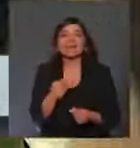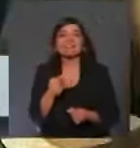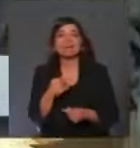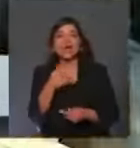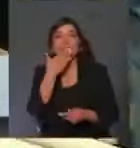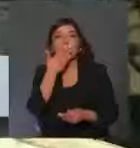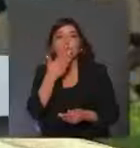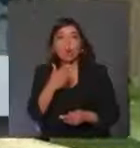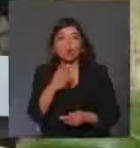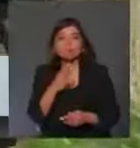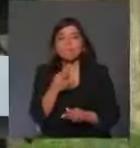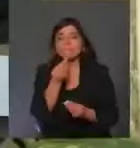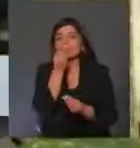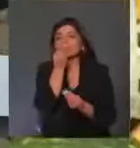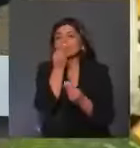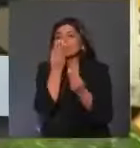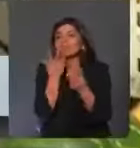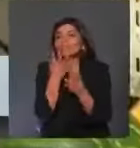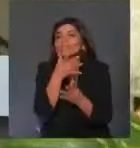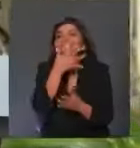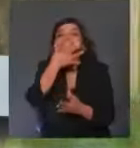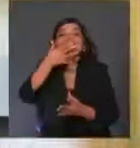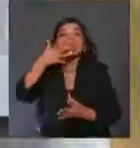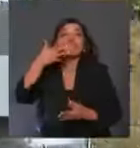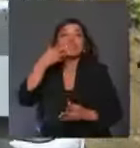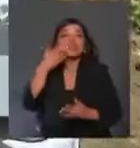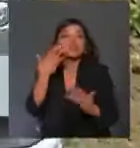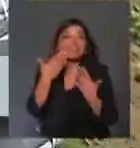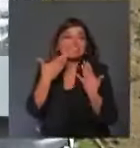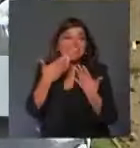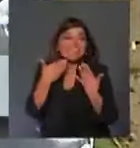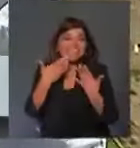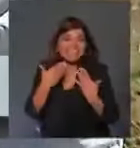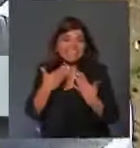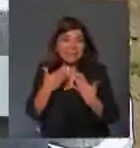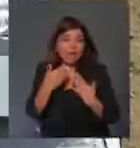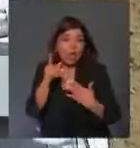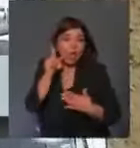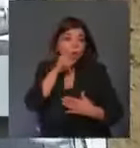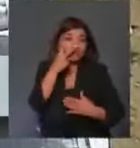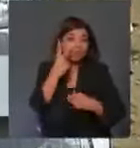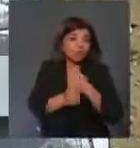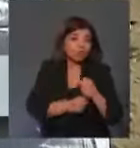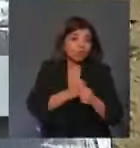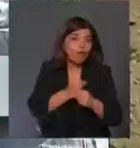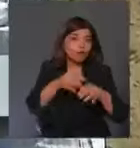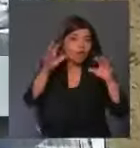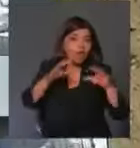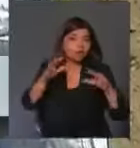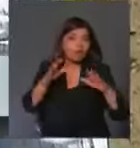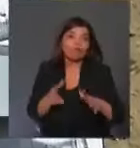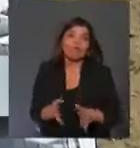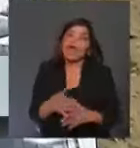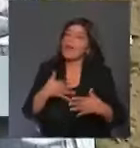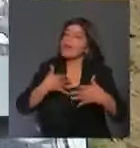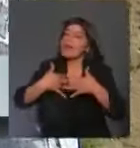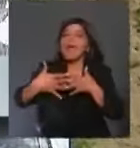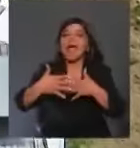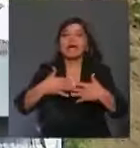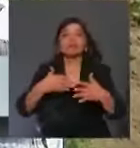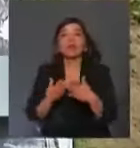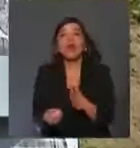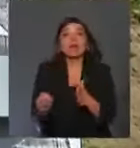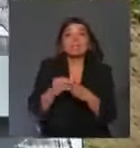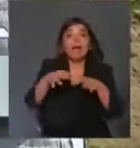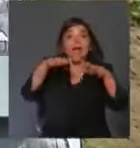rica exquisita sabrosa fresquita estos últimos dos años ha caído más agua y es una cosa natural o sea tenemos más agua y